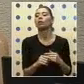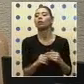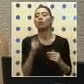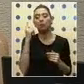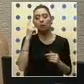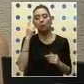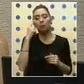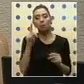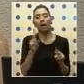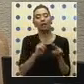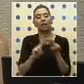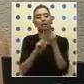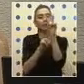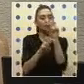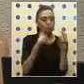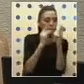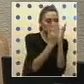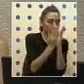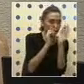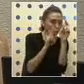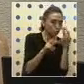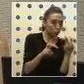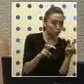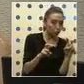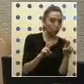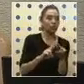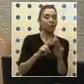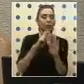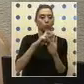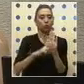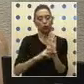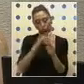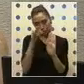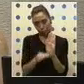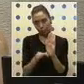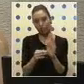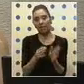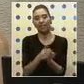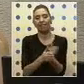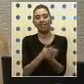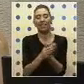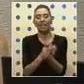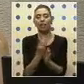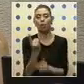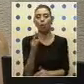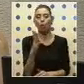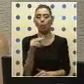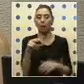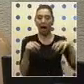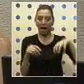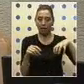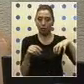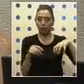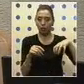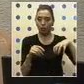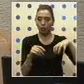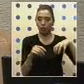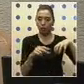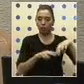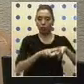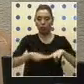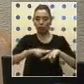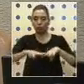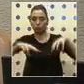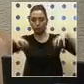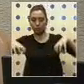desarrollar los estudios y posterior proyecto definitivo del treno urbano que conecte con una vía estructurante las